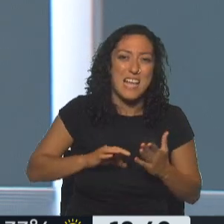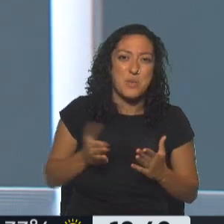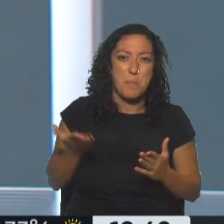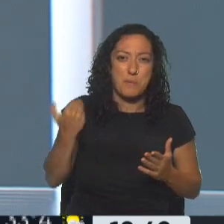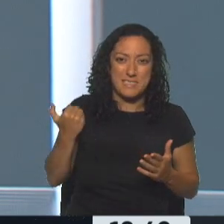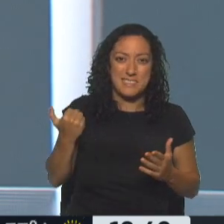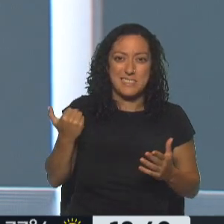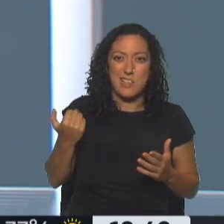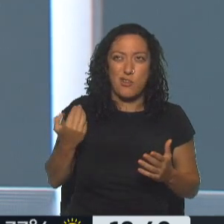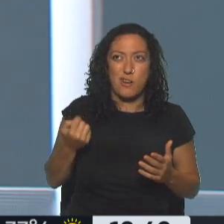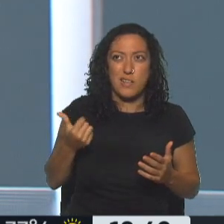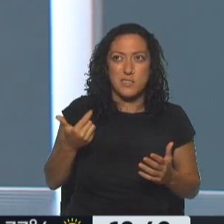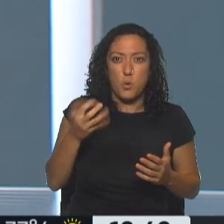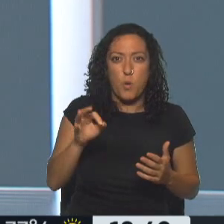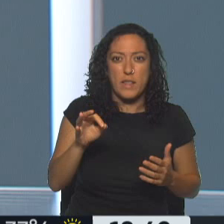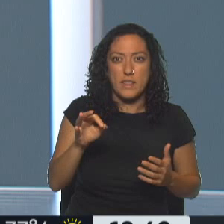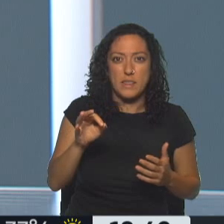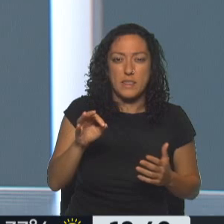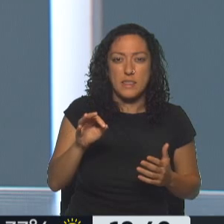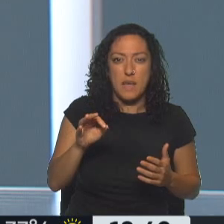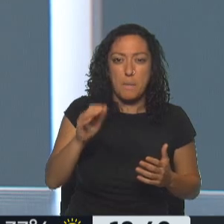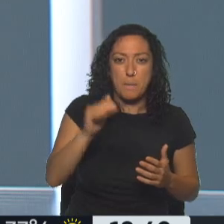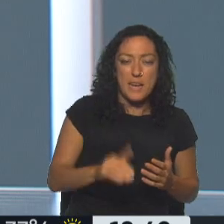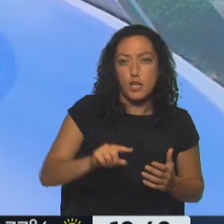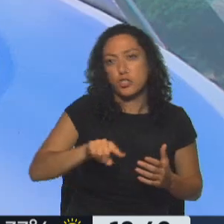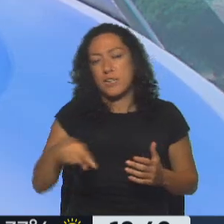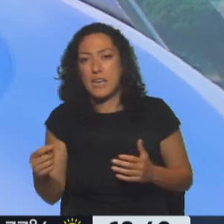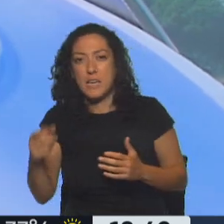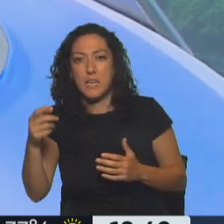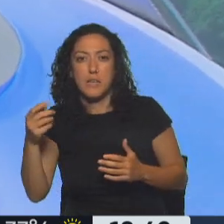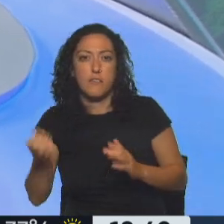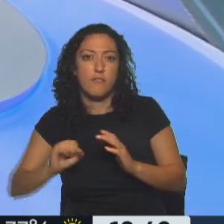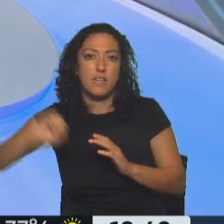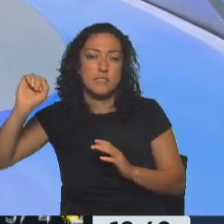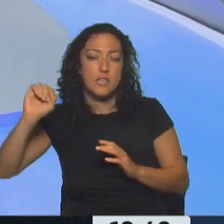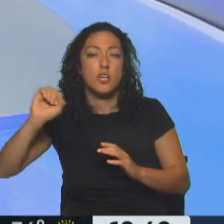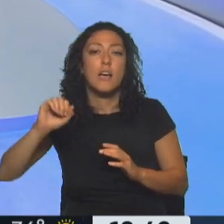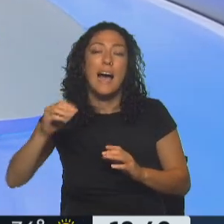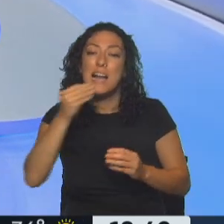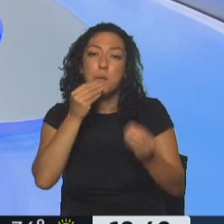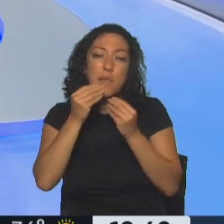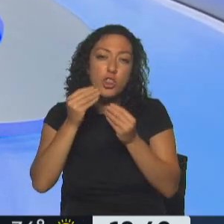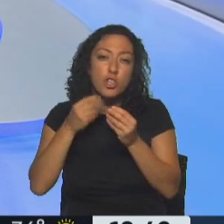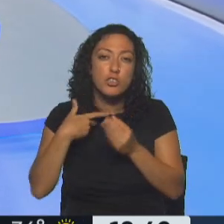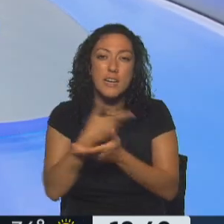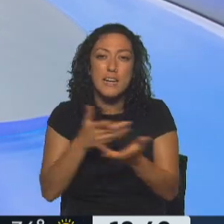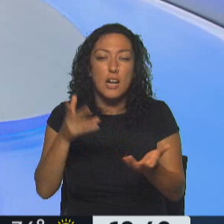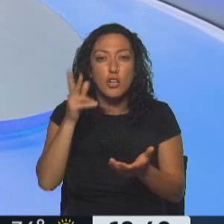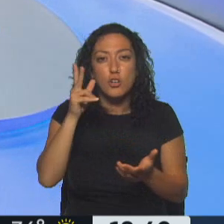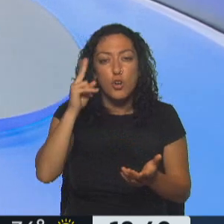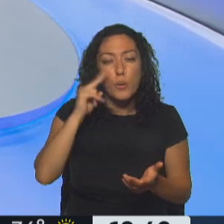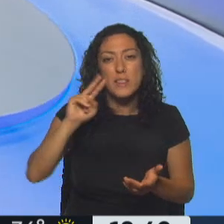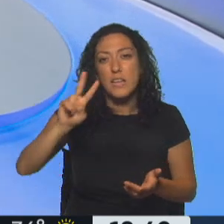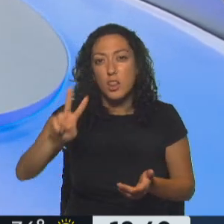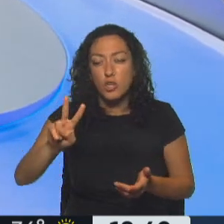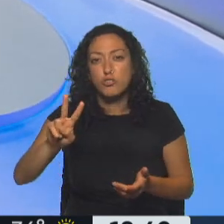casi 40 puntos abajo de la inflación O sea tuvimos 86 y pico por ciento de inflación en alimentos en alimentos la por lo general fue del